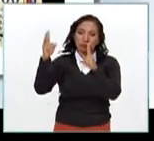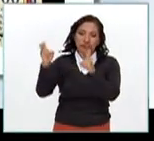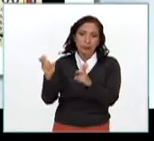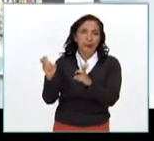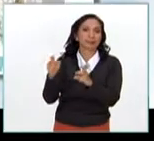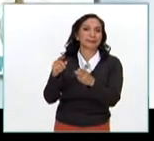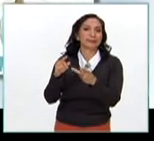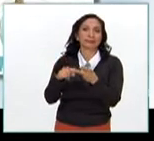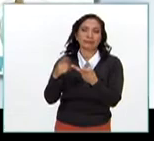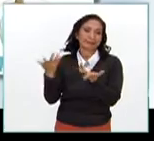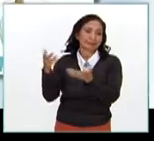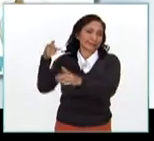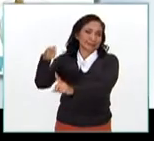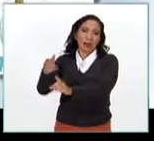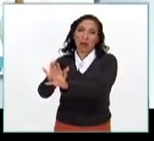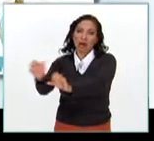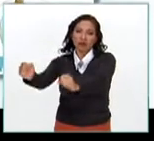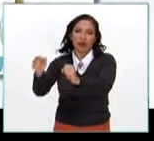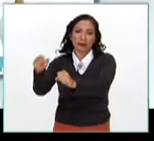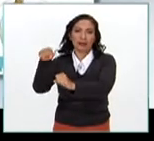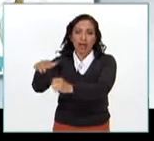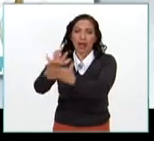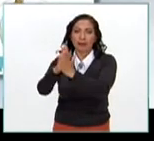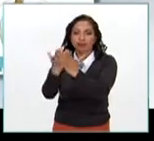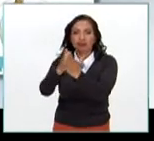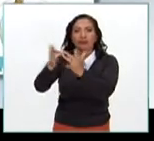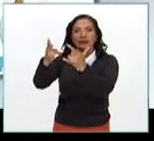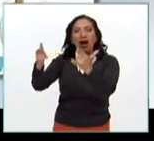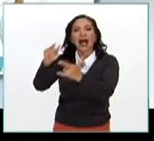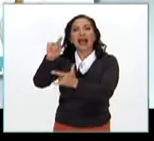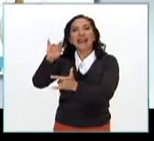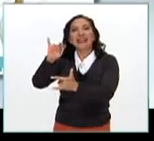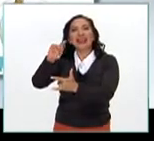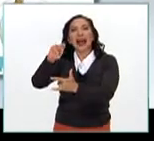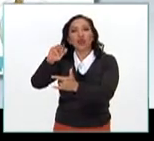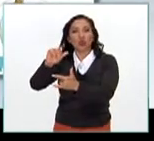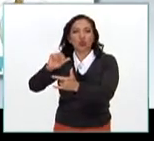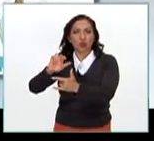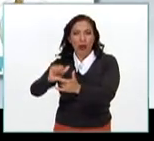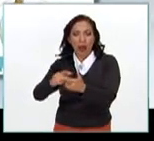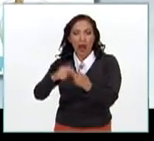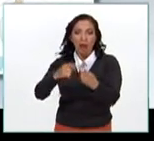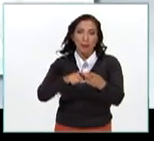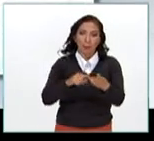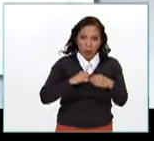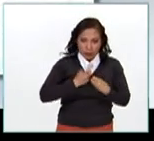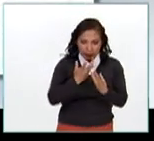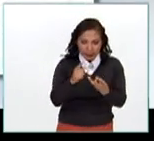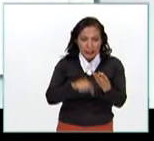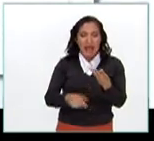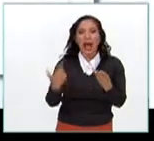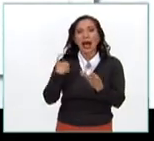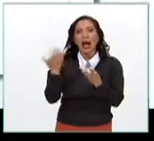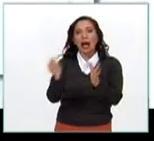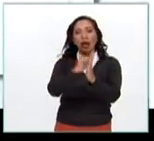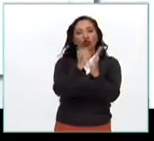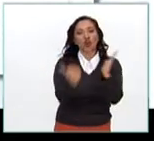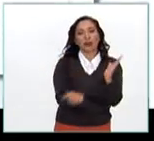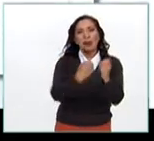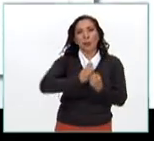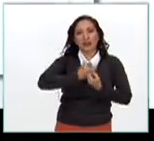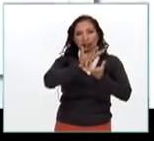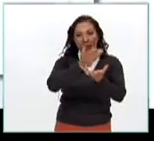bueno, por supuesto, nuestra línea más fuerte es la literatura. Mucha poesía, también muchas antologías de